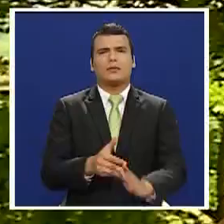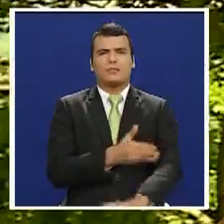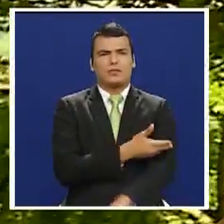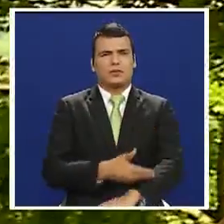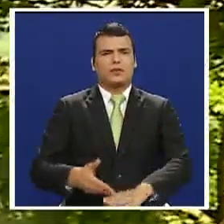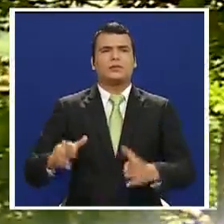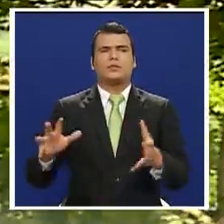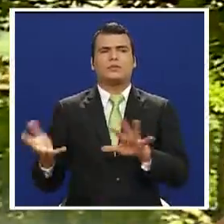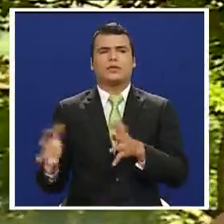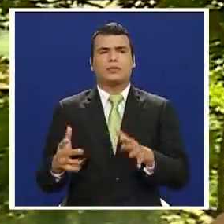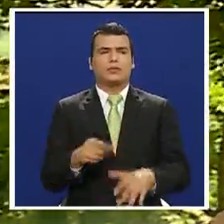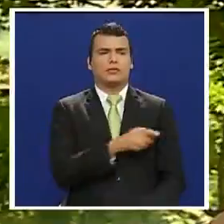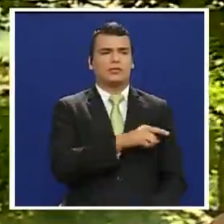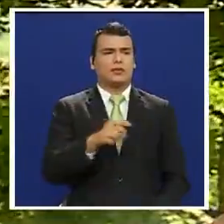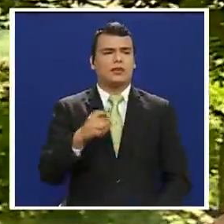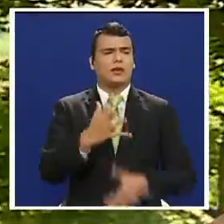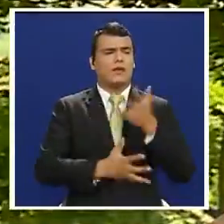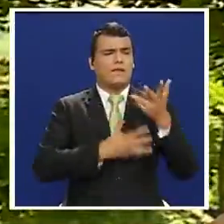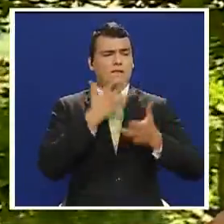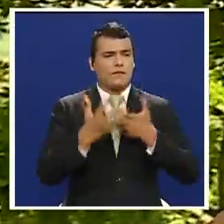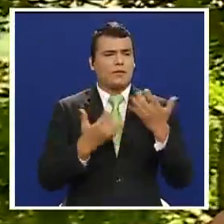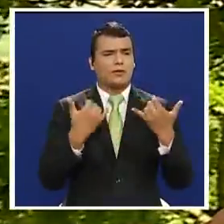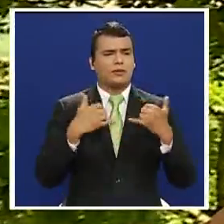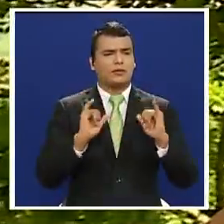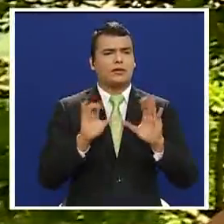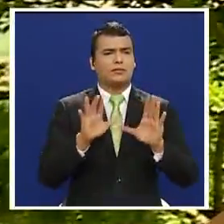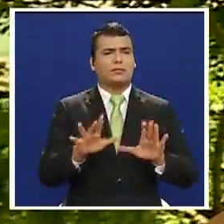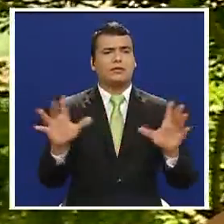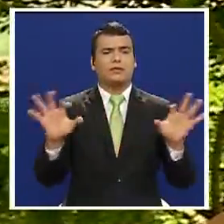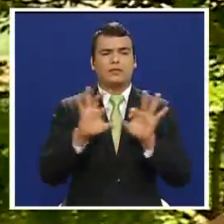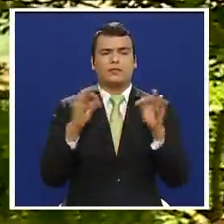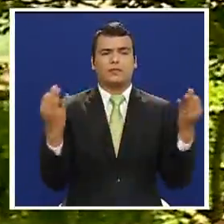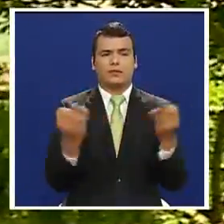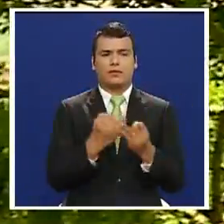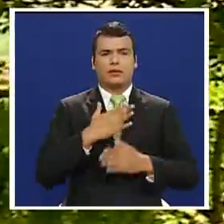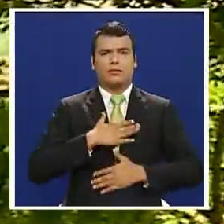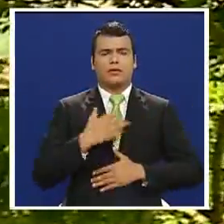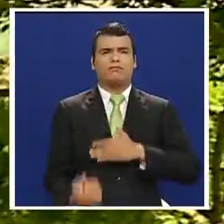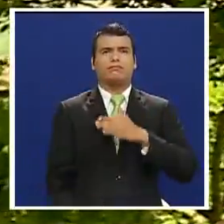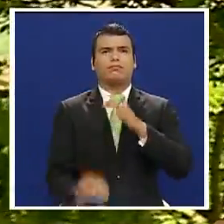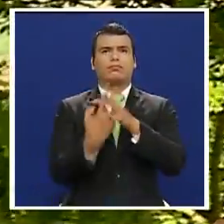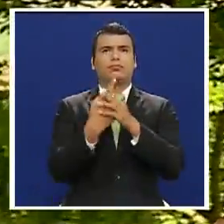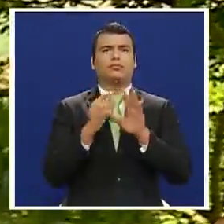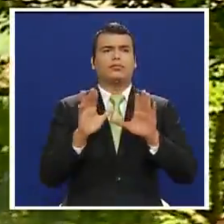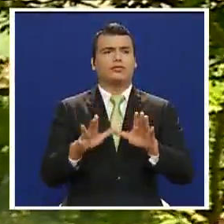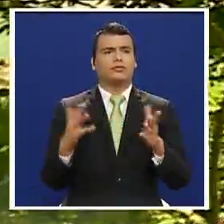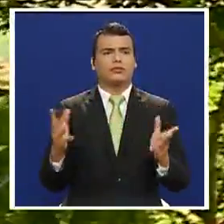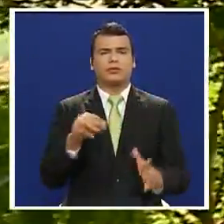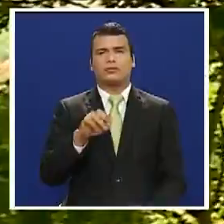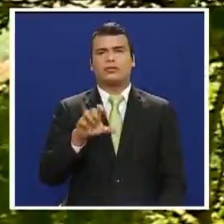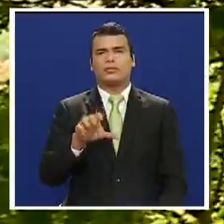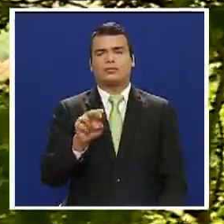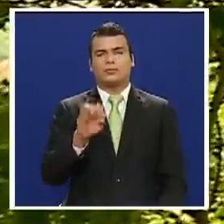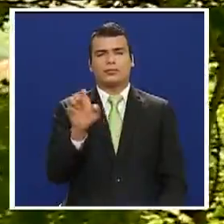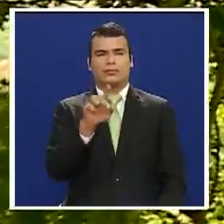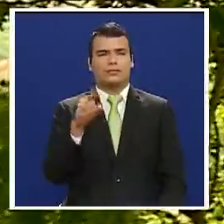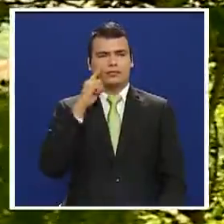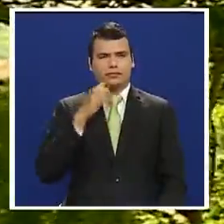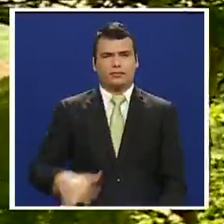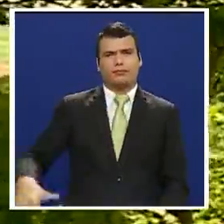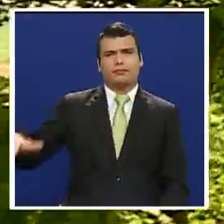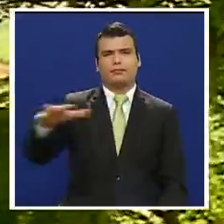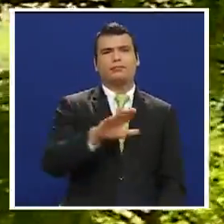fondo de sus pantallas, la iglesia de San José. Y precisamente en esta localidad, en todas sus calles, se habla de la historia de